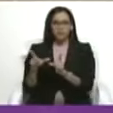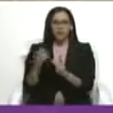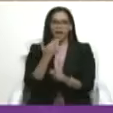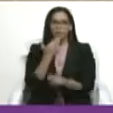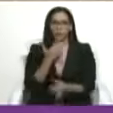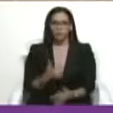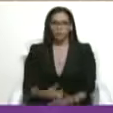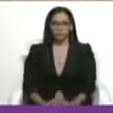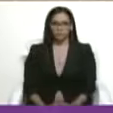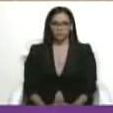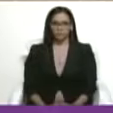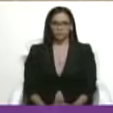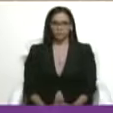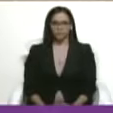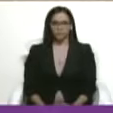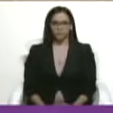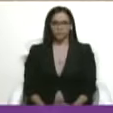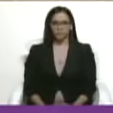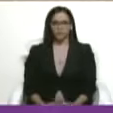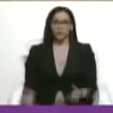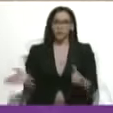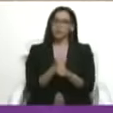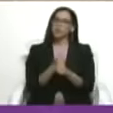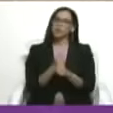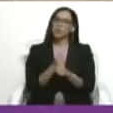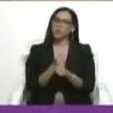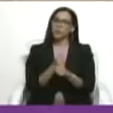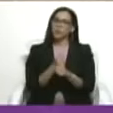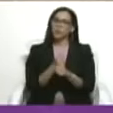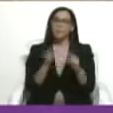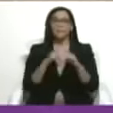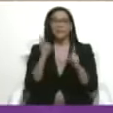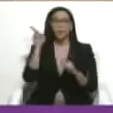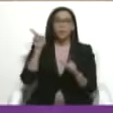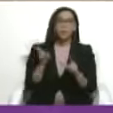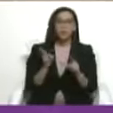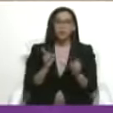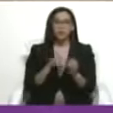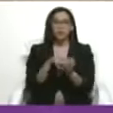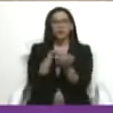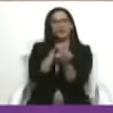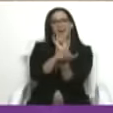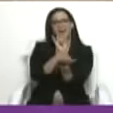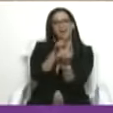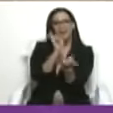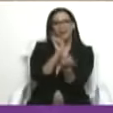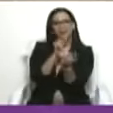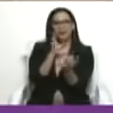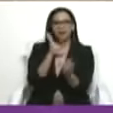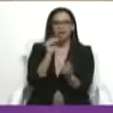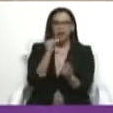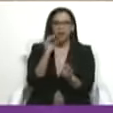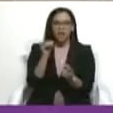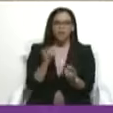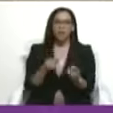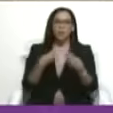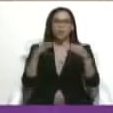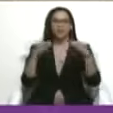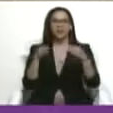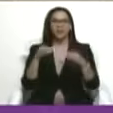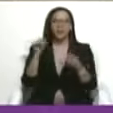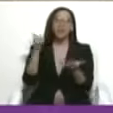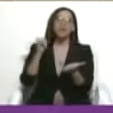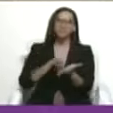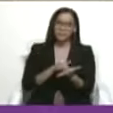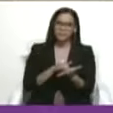algo. Los descubrimos, pero como ellos son bocazas, se les fue. Y lo publicaron en su estado de